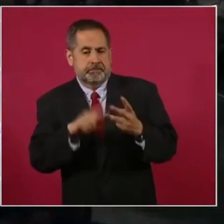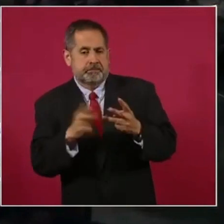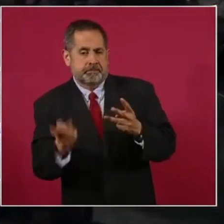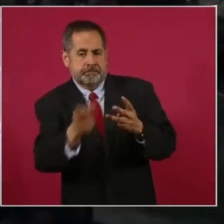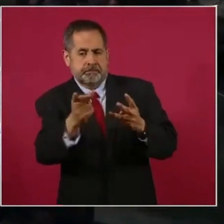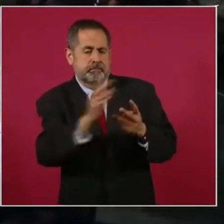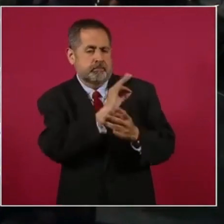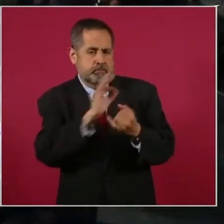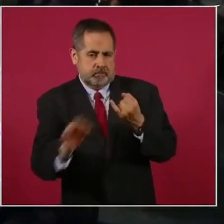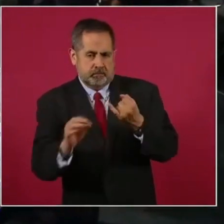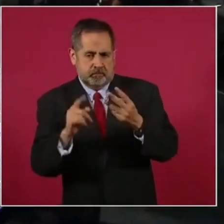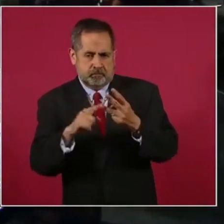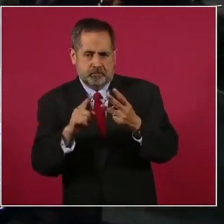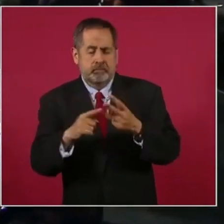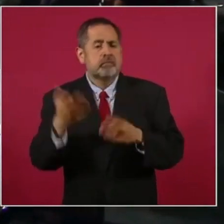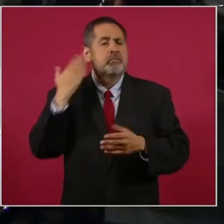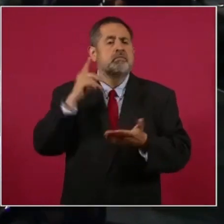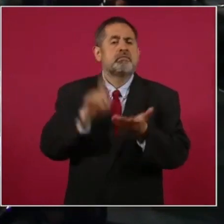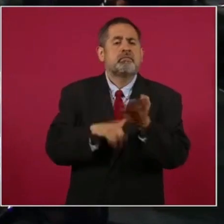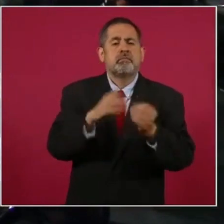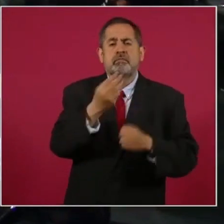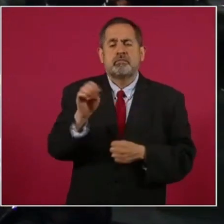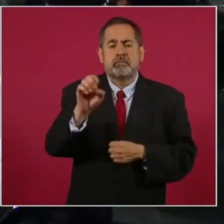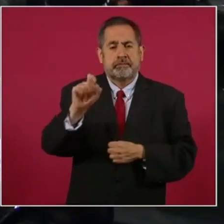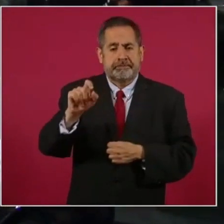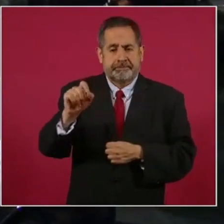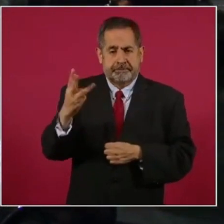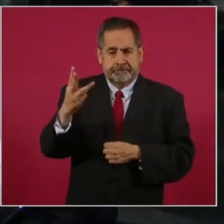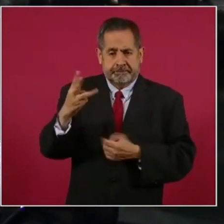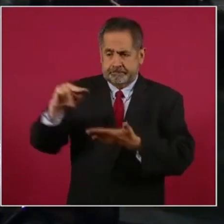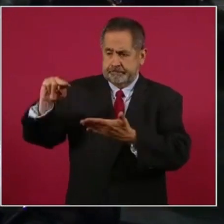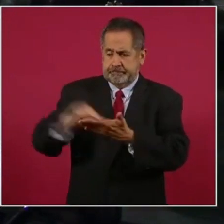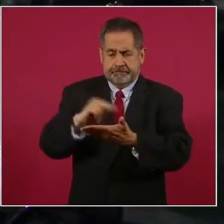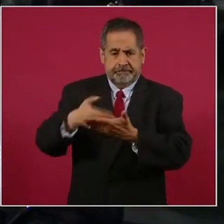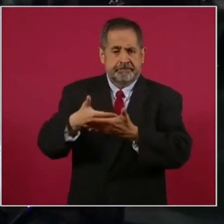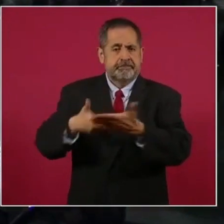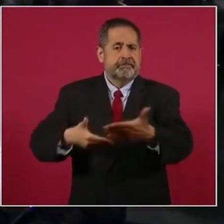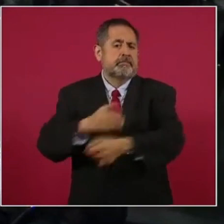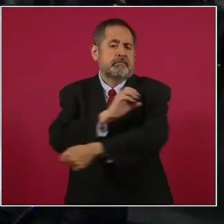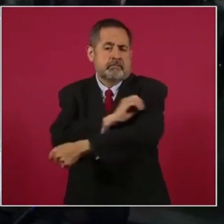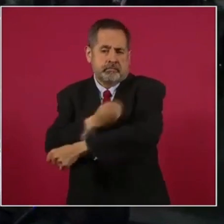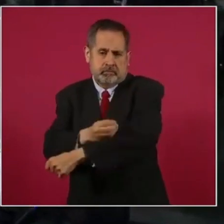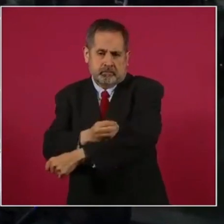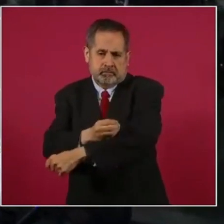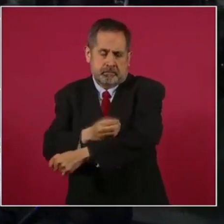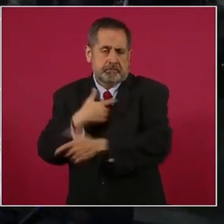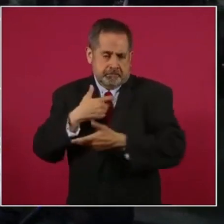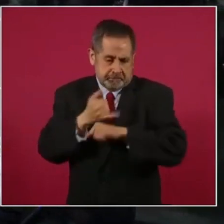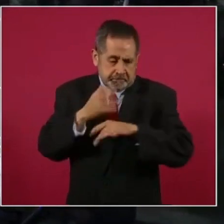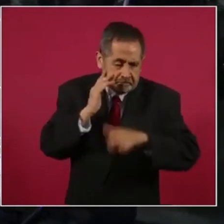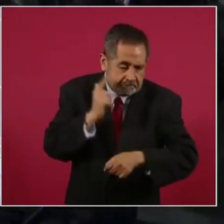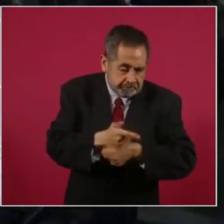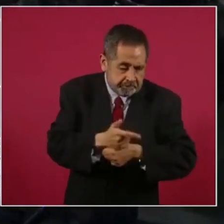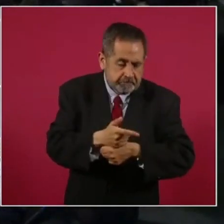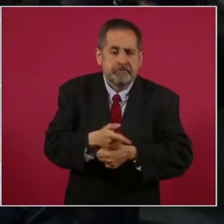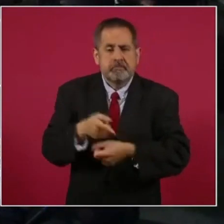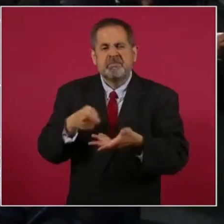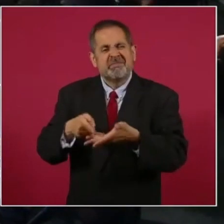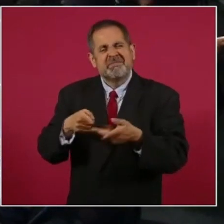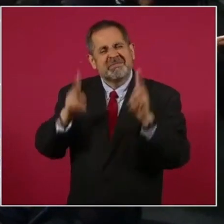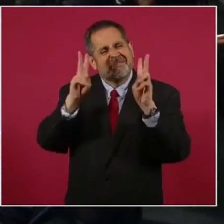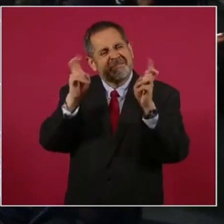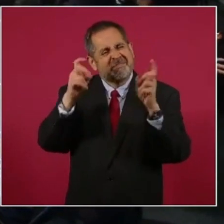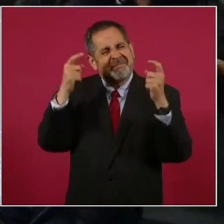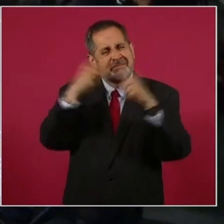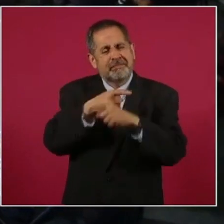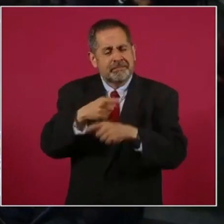de 1923 se firmó un tratado de Álvaro Obregón, hasta donde tenemos información. Ha sido muy polémico este tema, el